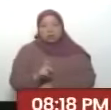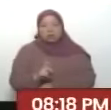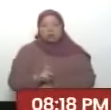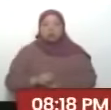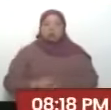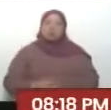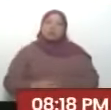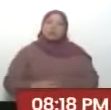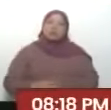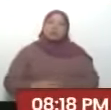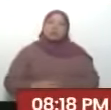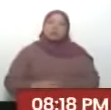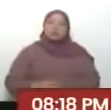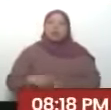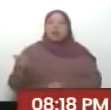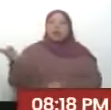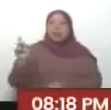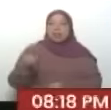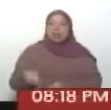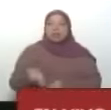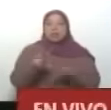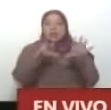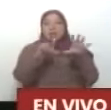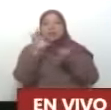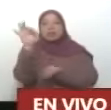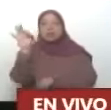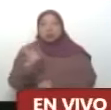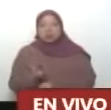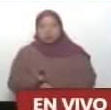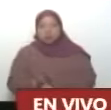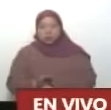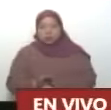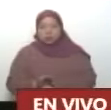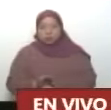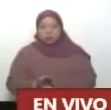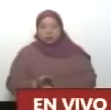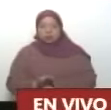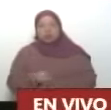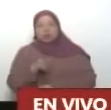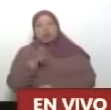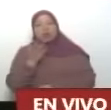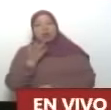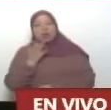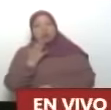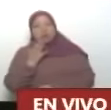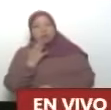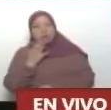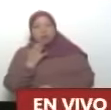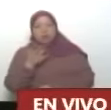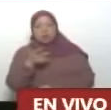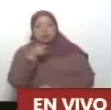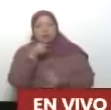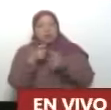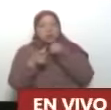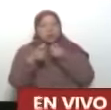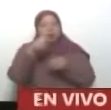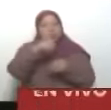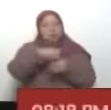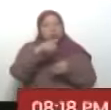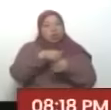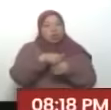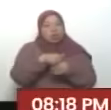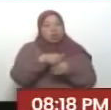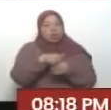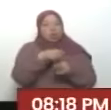También el 70% del padrón electoral. Por ejemplo, los referéndum de la